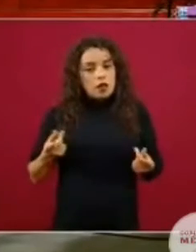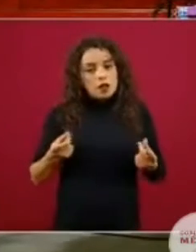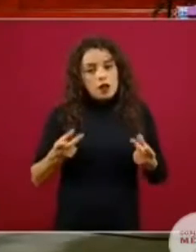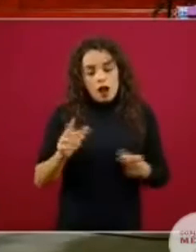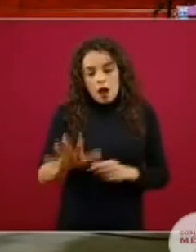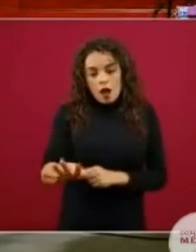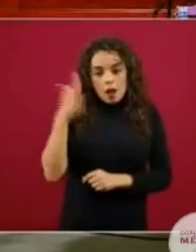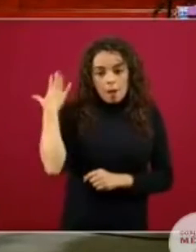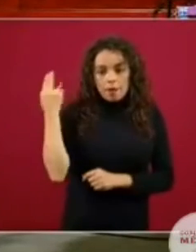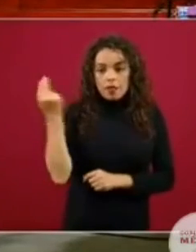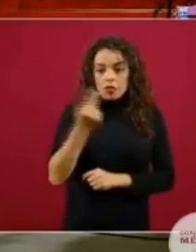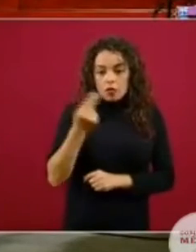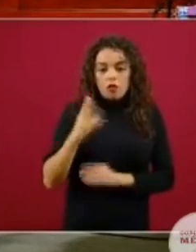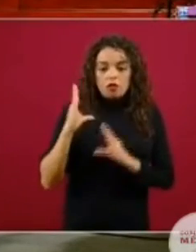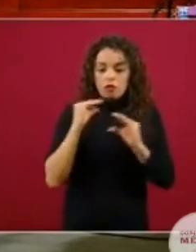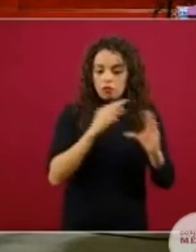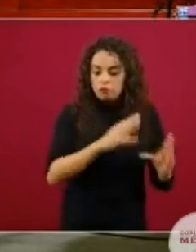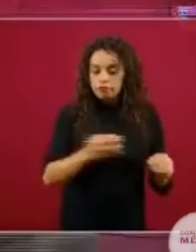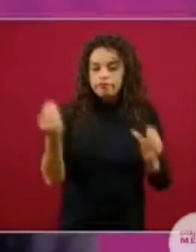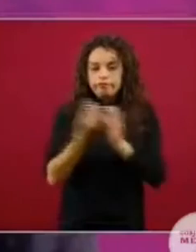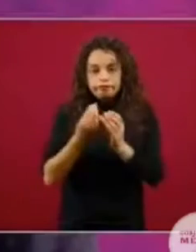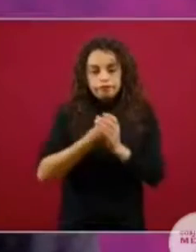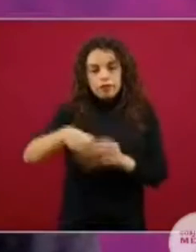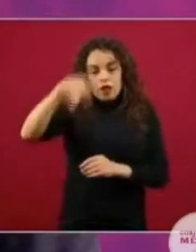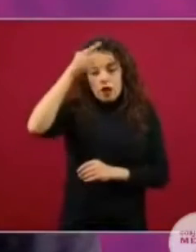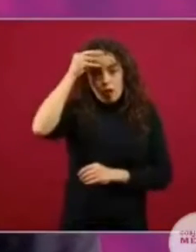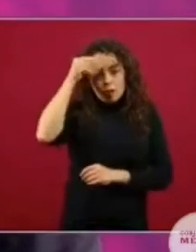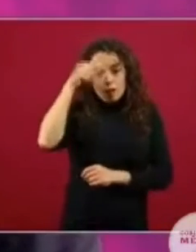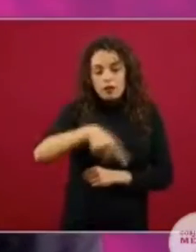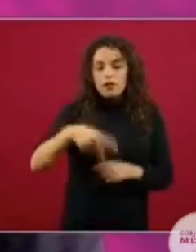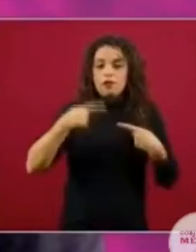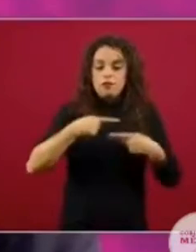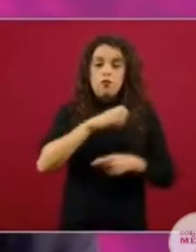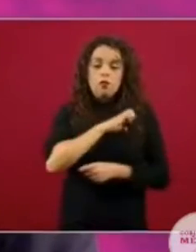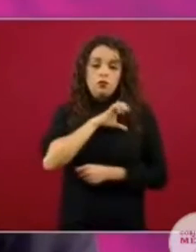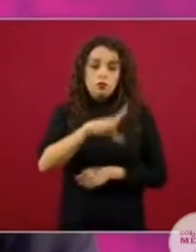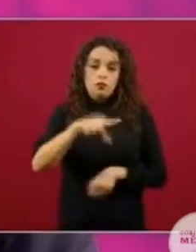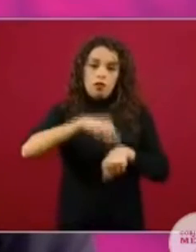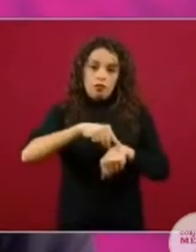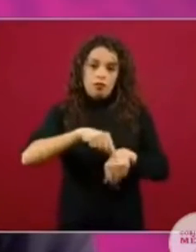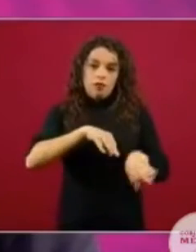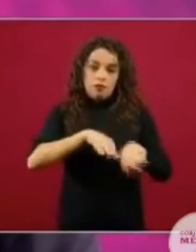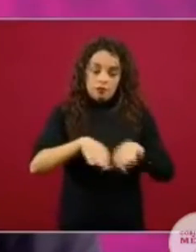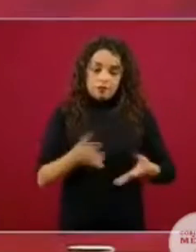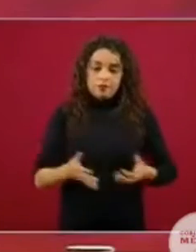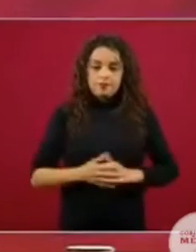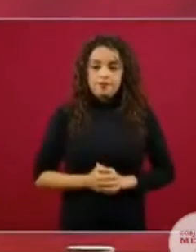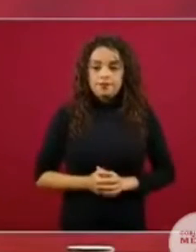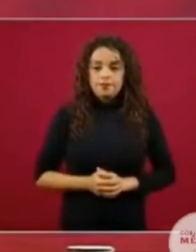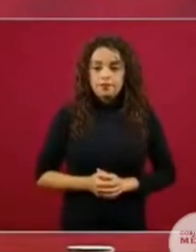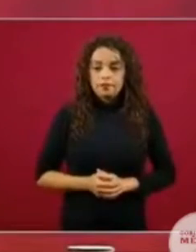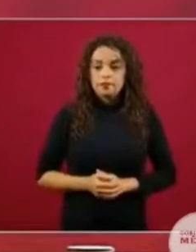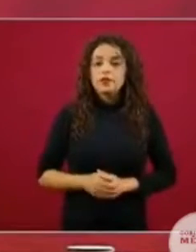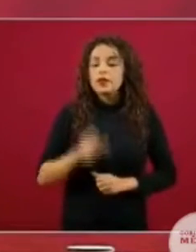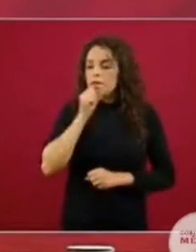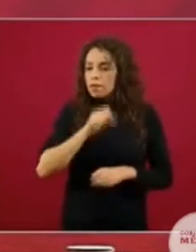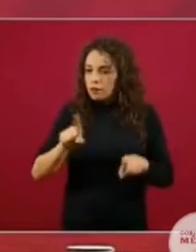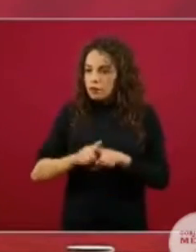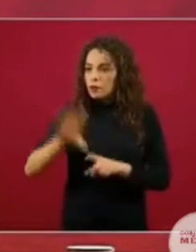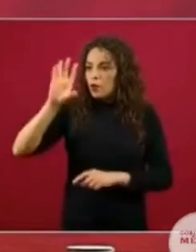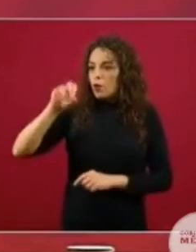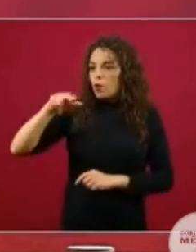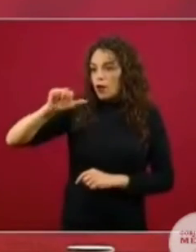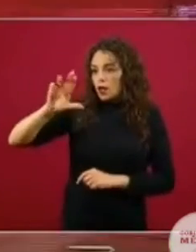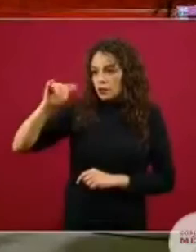la formación de especialistas y en ellos se han echado a manos nuevamente del conacyt hemos tenido el apoyo también